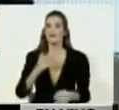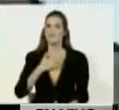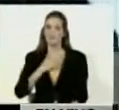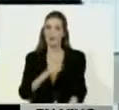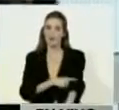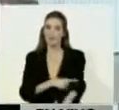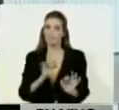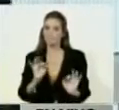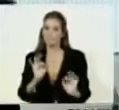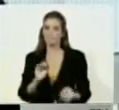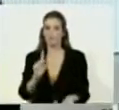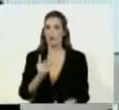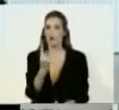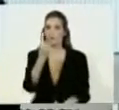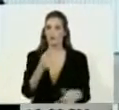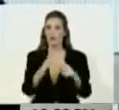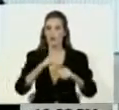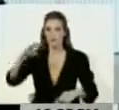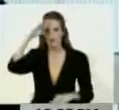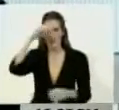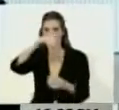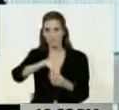hermano, precisamente uno de los que estaba allí.